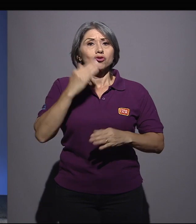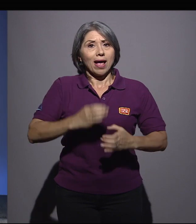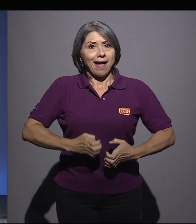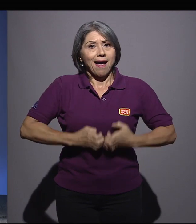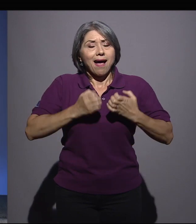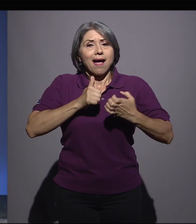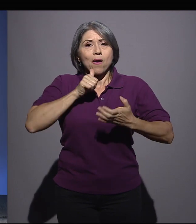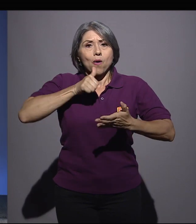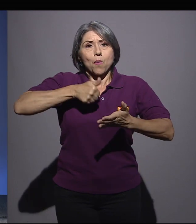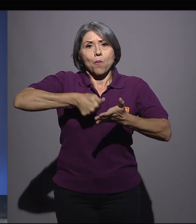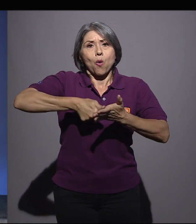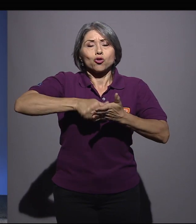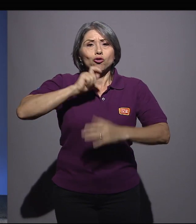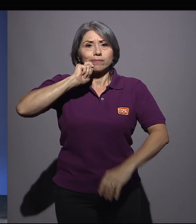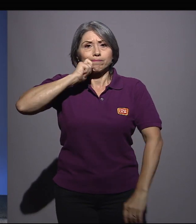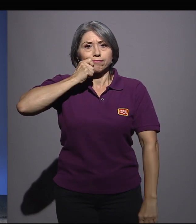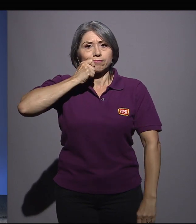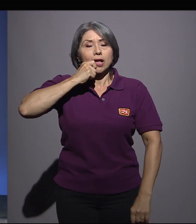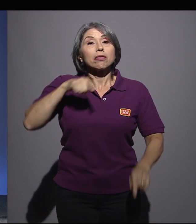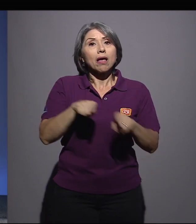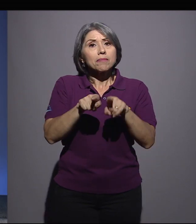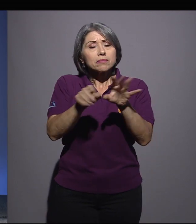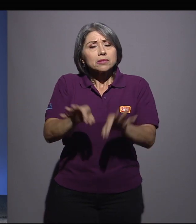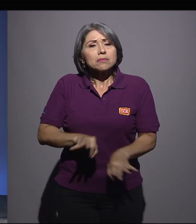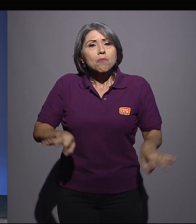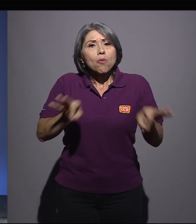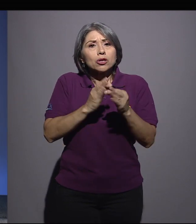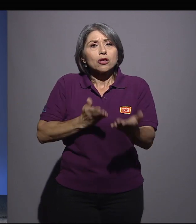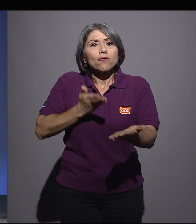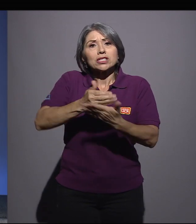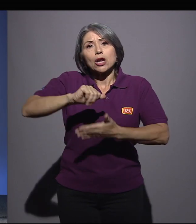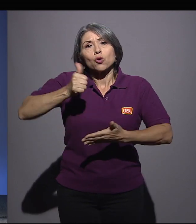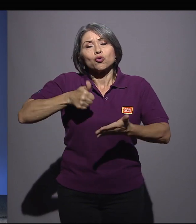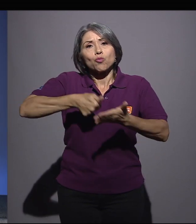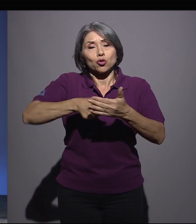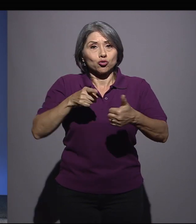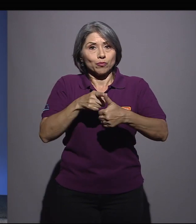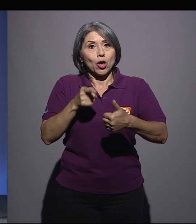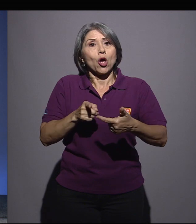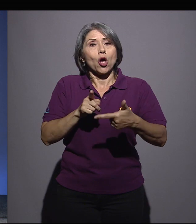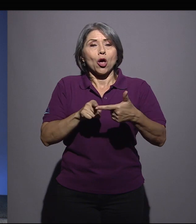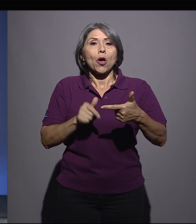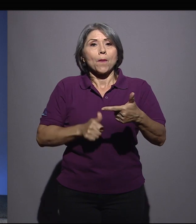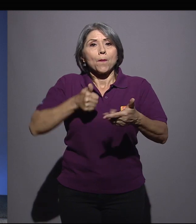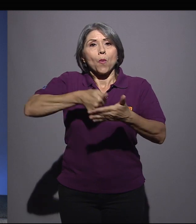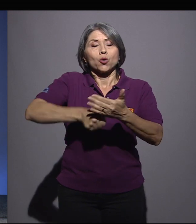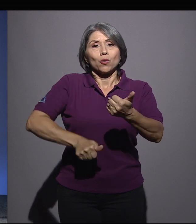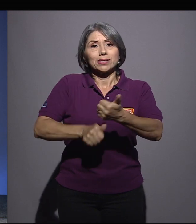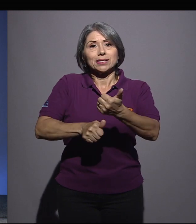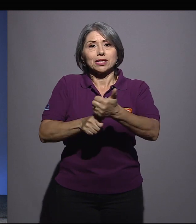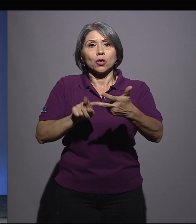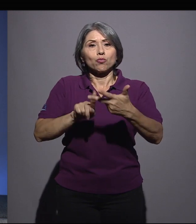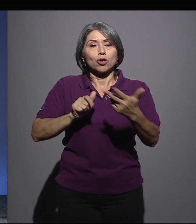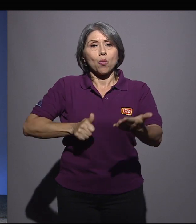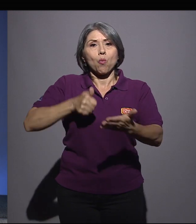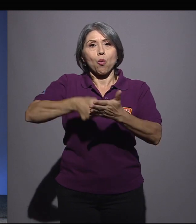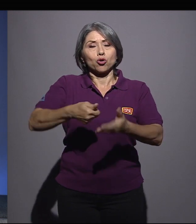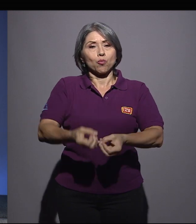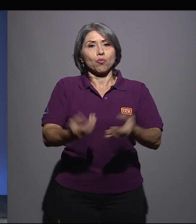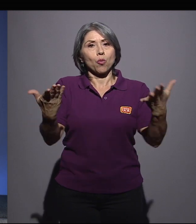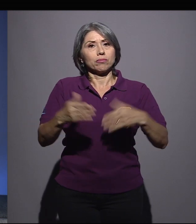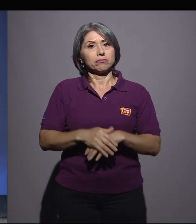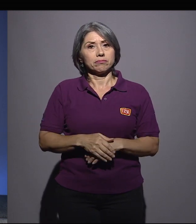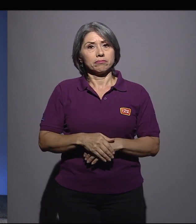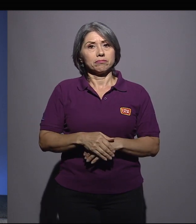es importante también ofrecer los otros tipos de votos, que son el voto asistido y el voto público, ¿verdad?, que en ocasiones